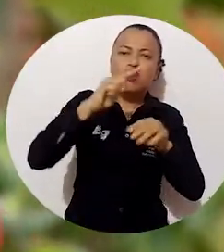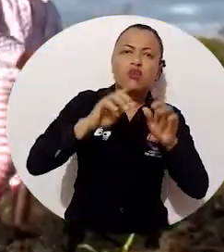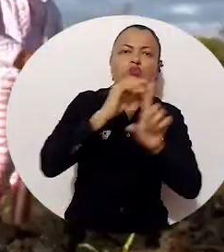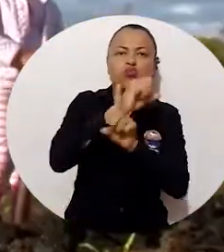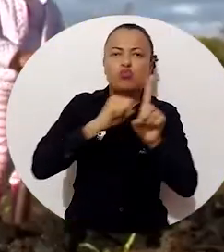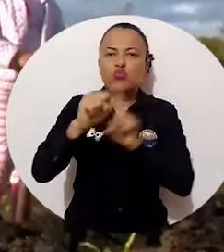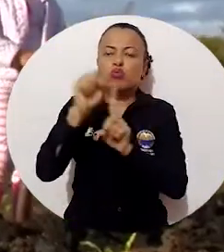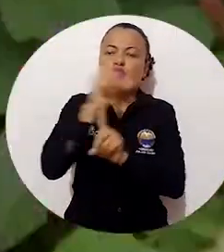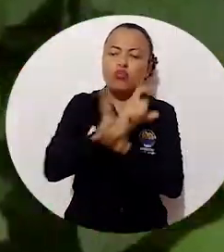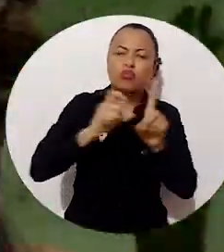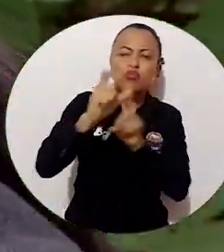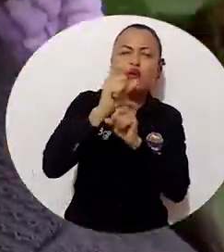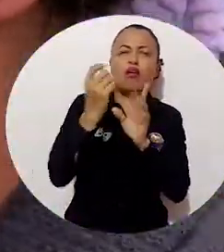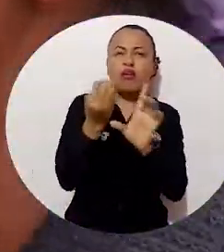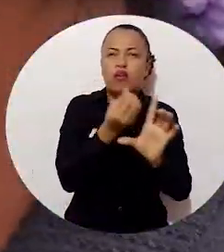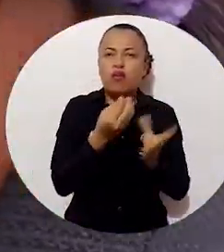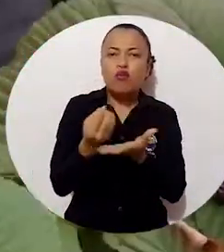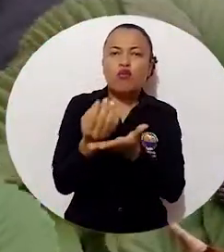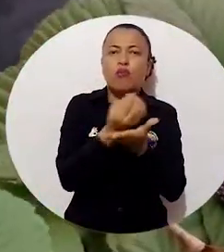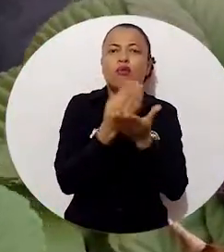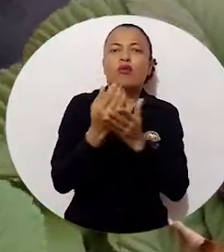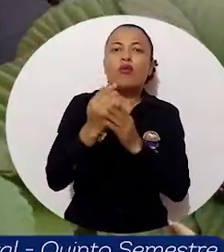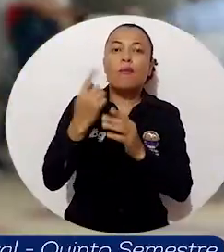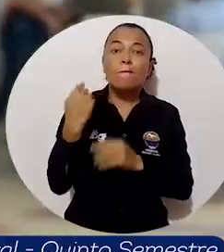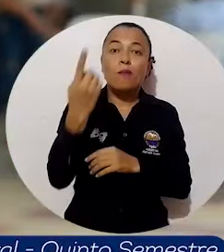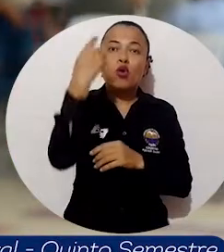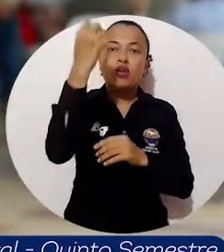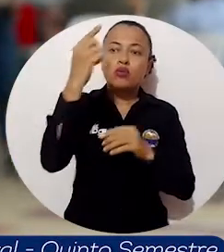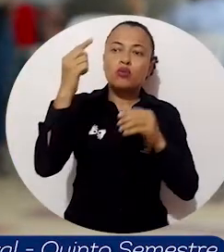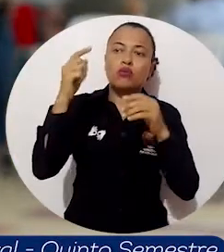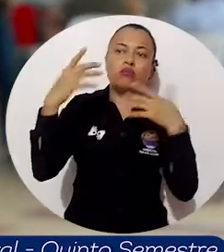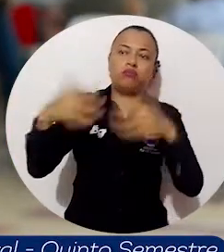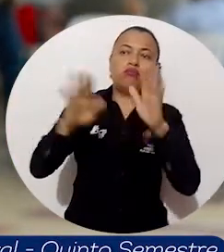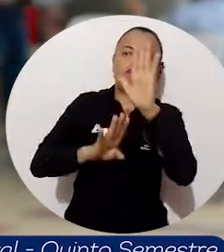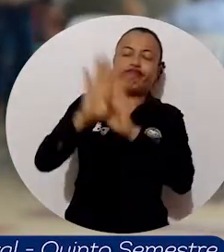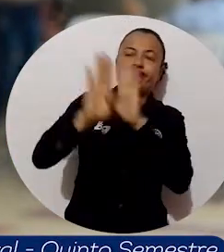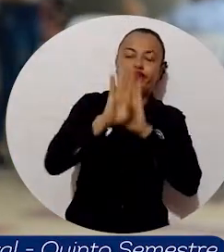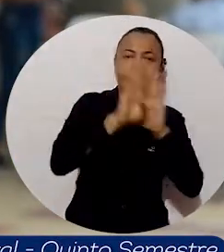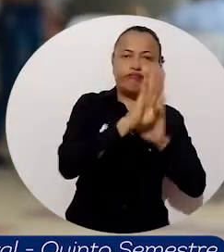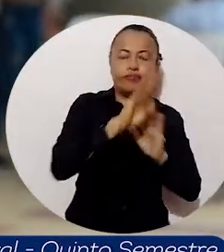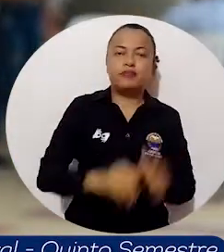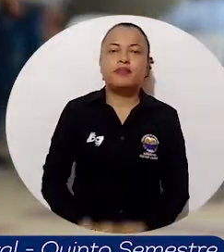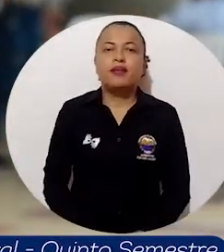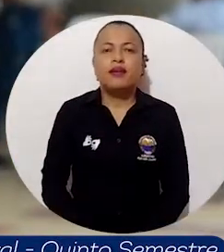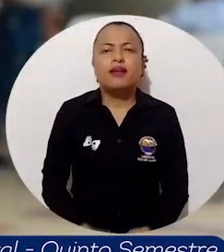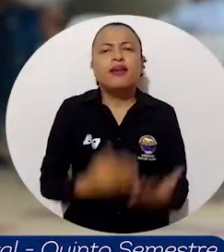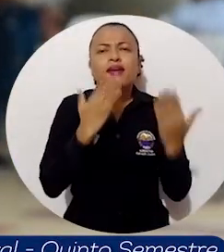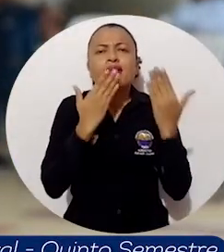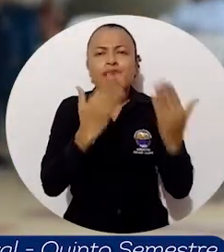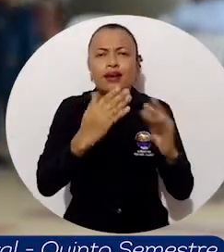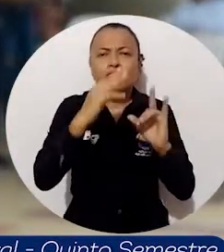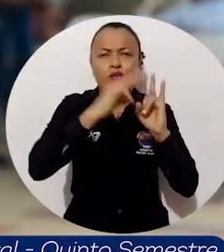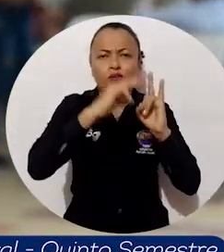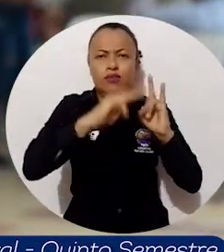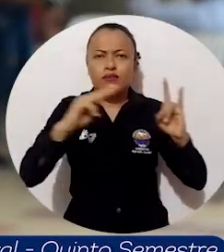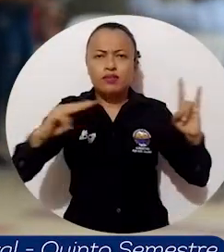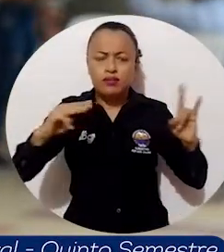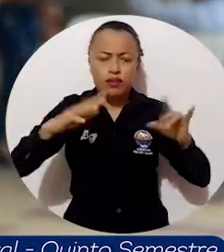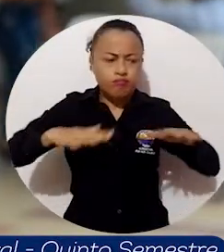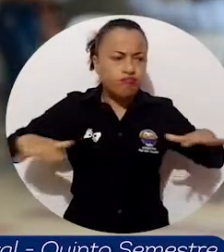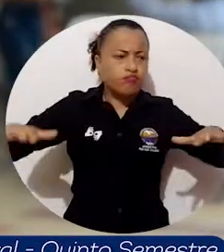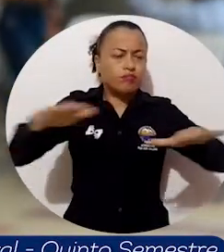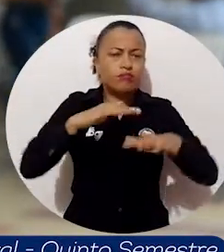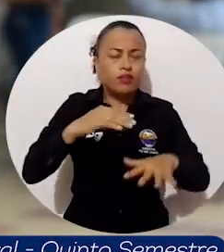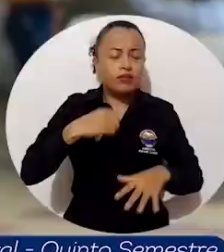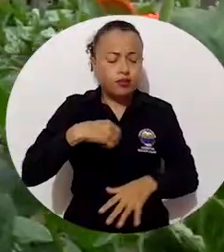logros sociales, económicos, culturales y políticos. Gracias a la Universidad Uni Magdalena por este espacio y por darnos